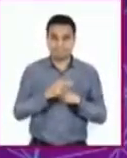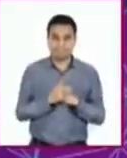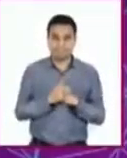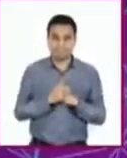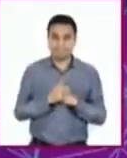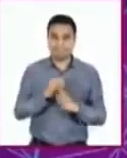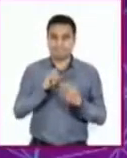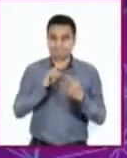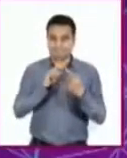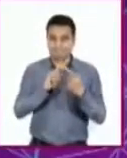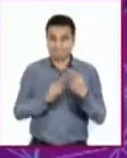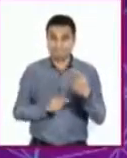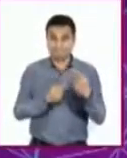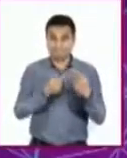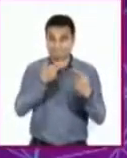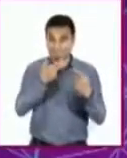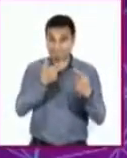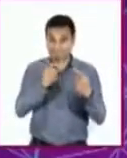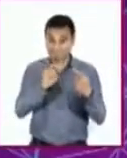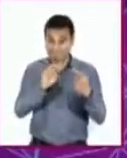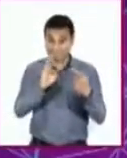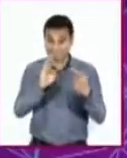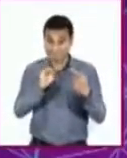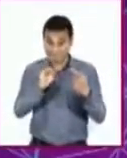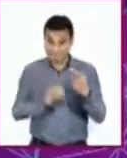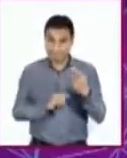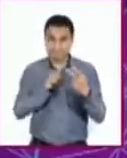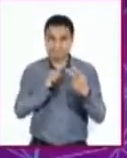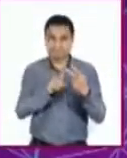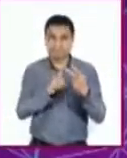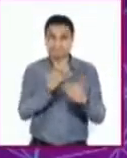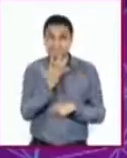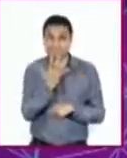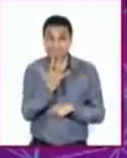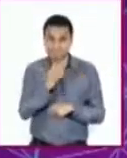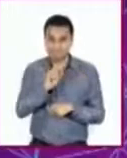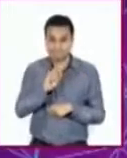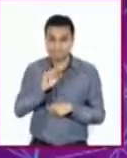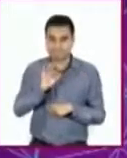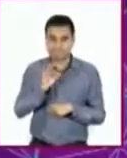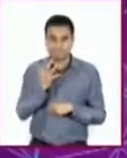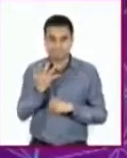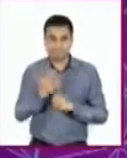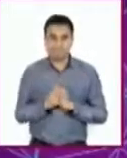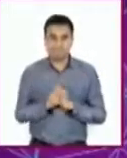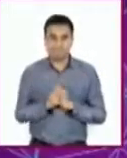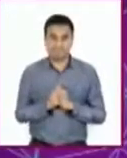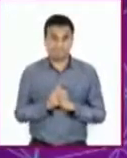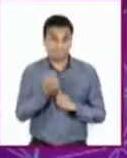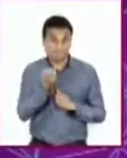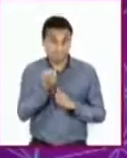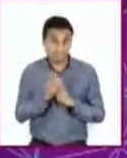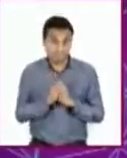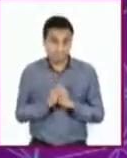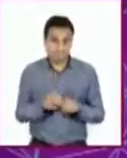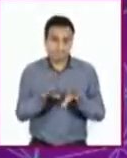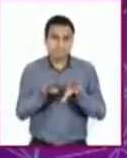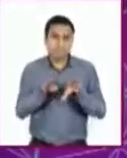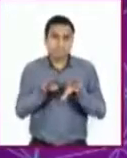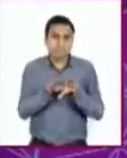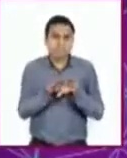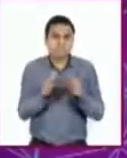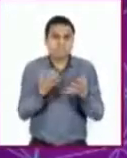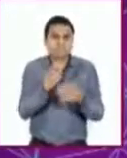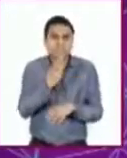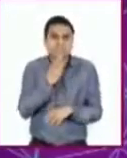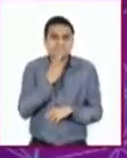con 8.9 litros y otra con 5.45 litros, cantidades que se representan con